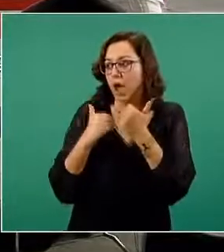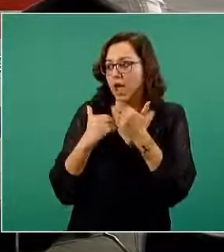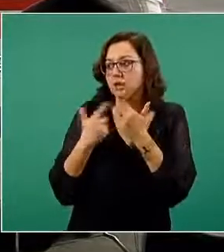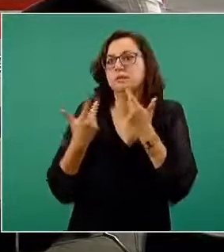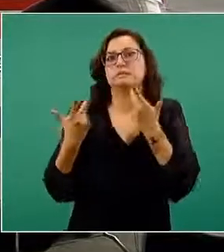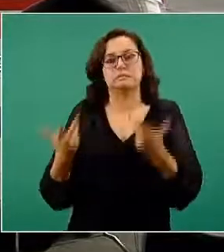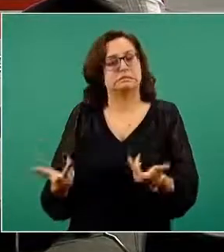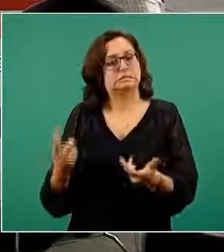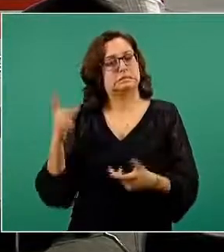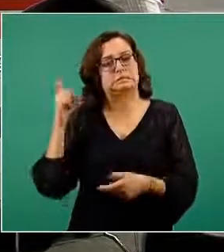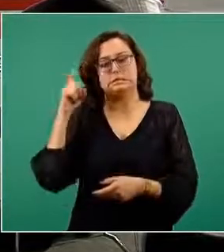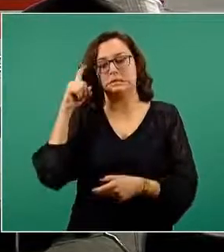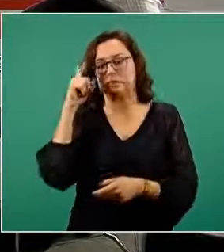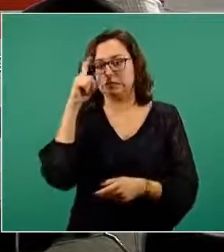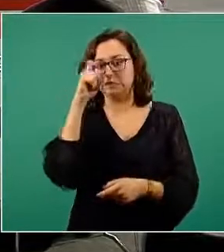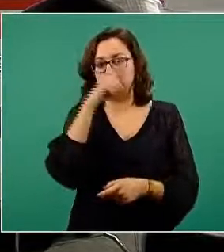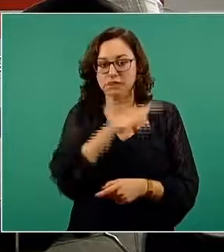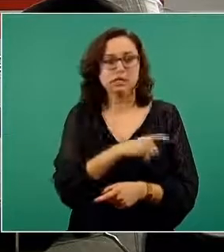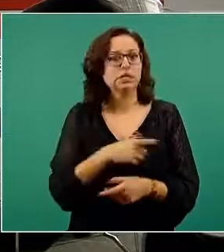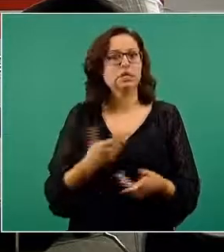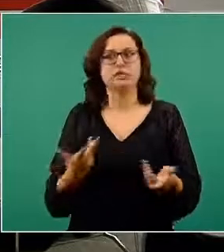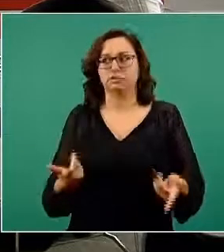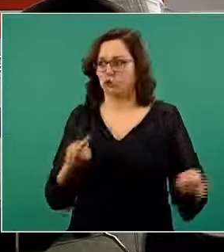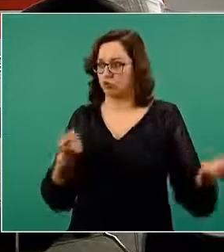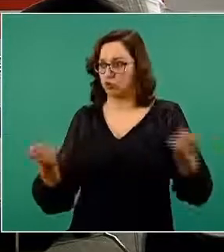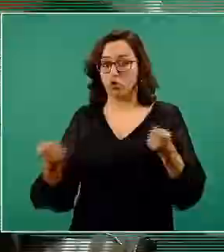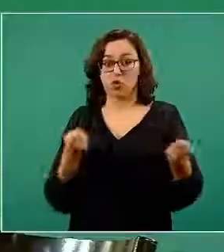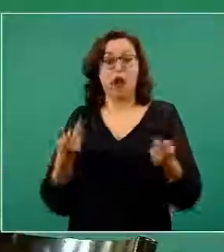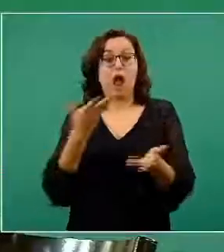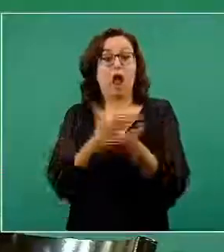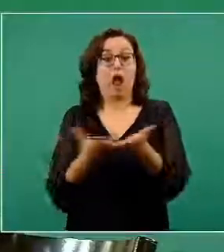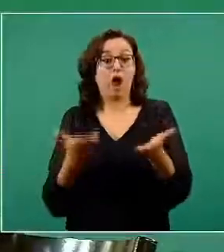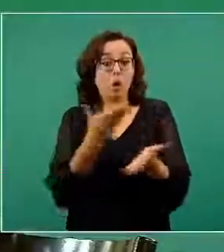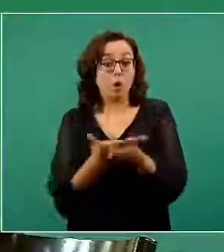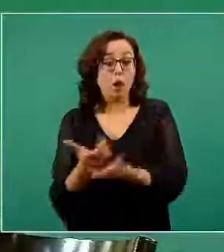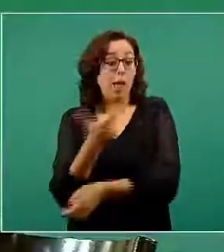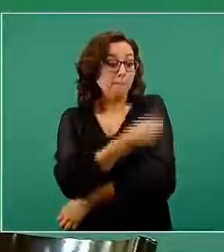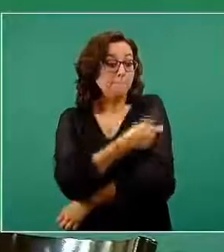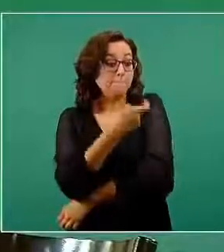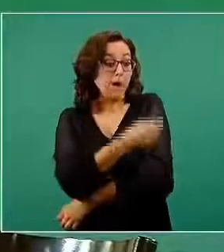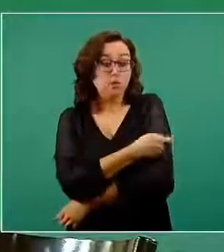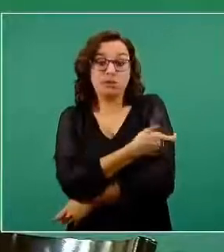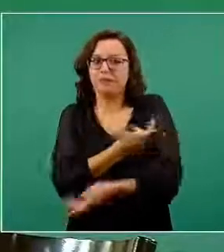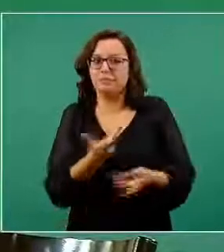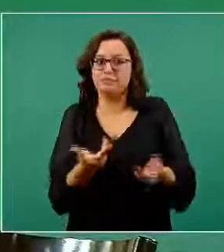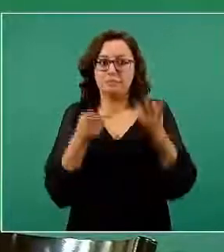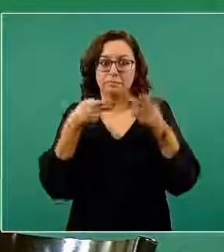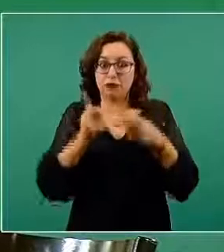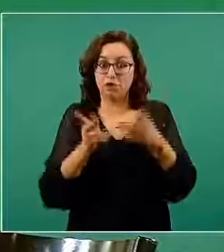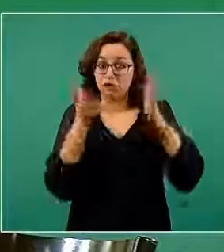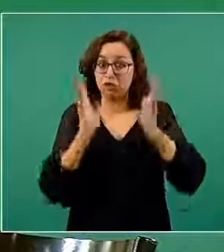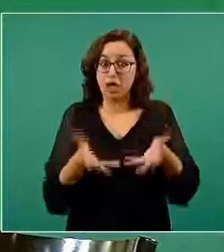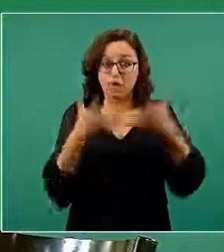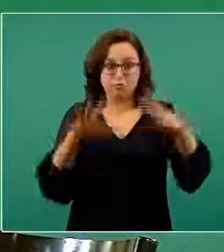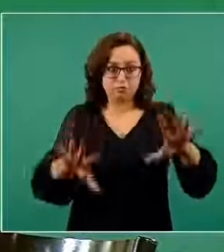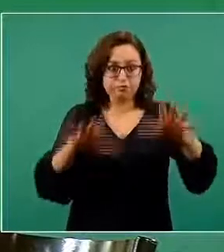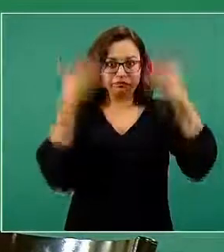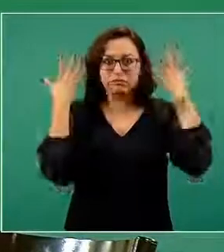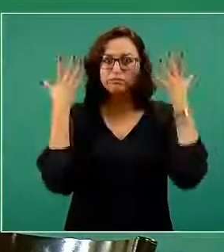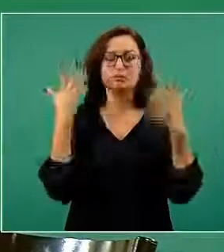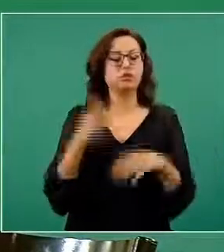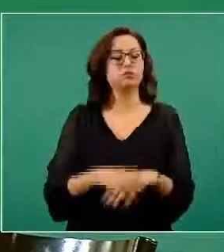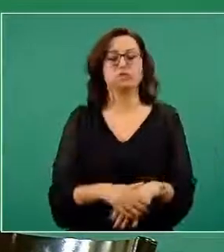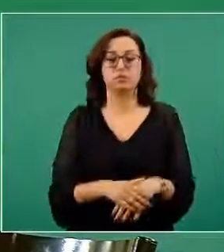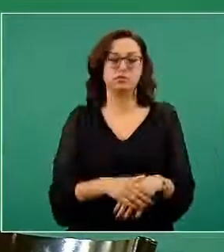pone de un día para otro. Entonces apenas llevamos ahorita 10% de la población vacunada, es excelente, pero todavía nos